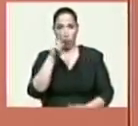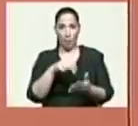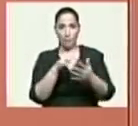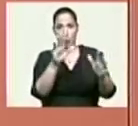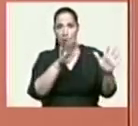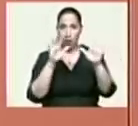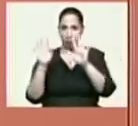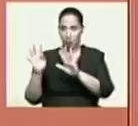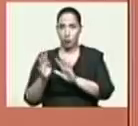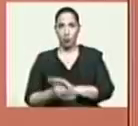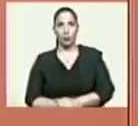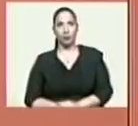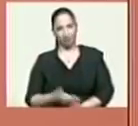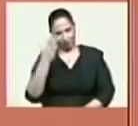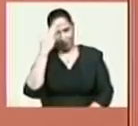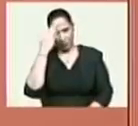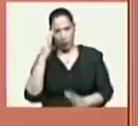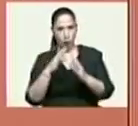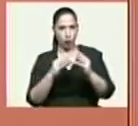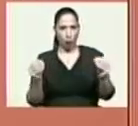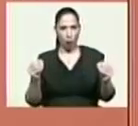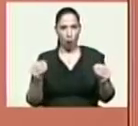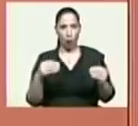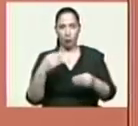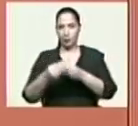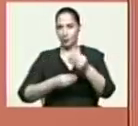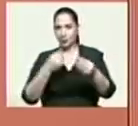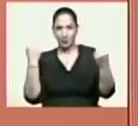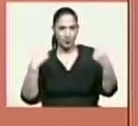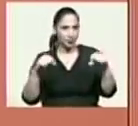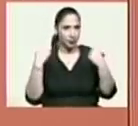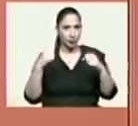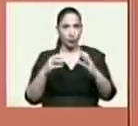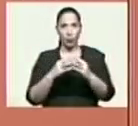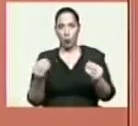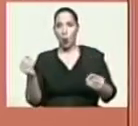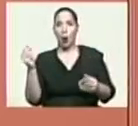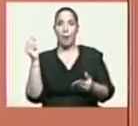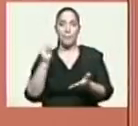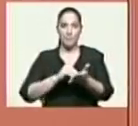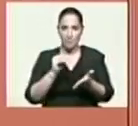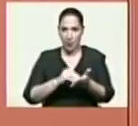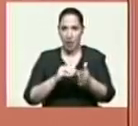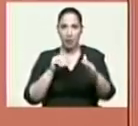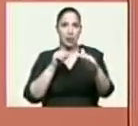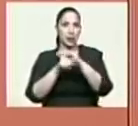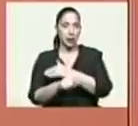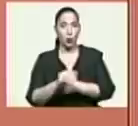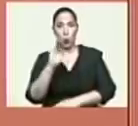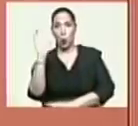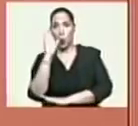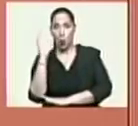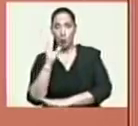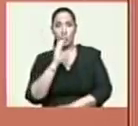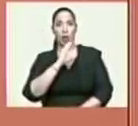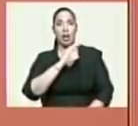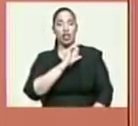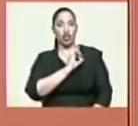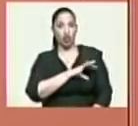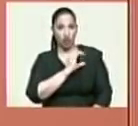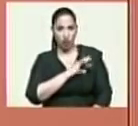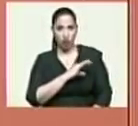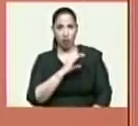sabemos todos los destinos que tuvo, todas las veces que entró a Colombia, que entró a Chile, que entró a